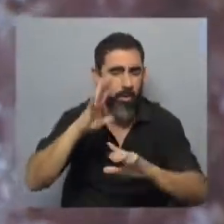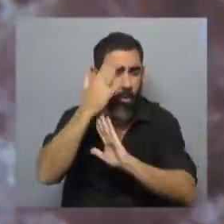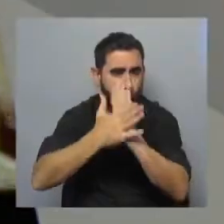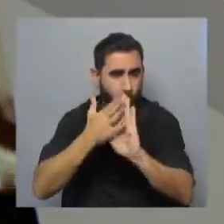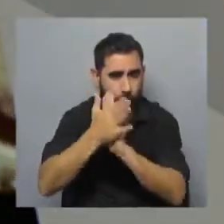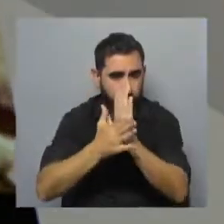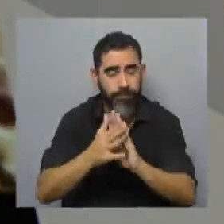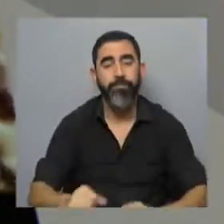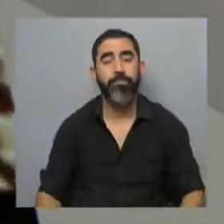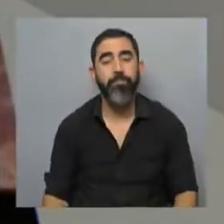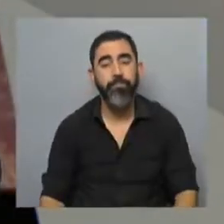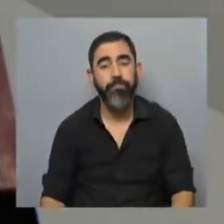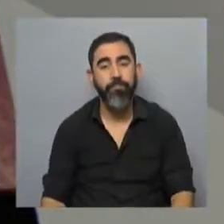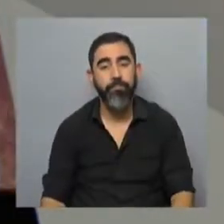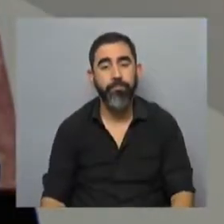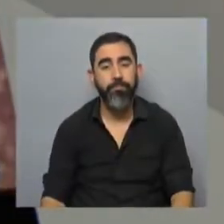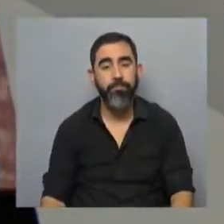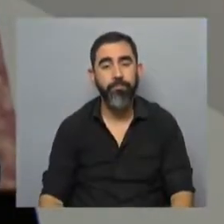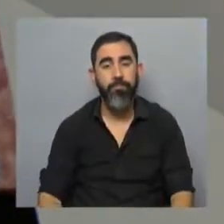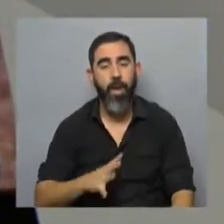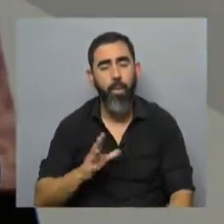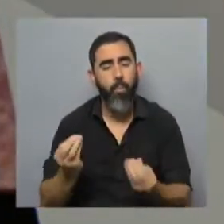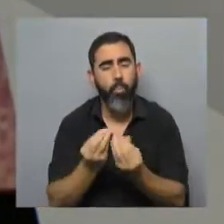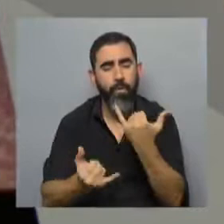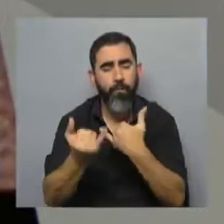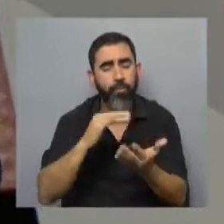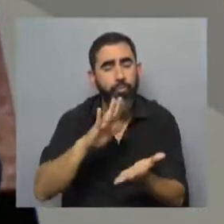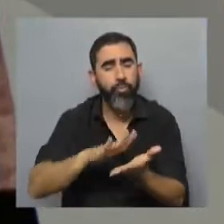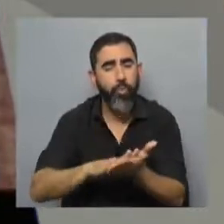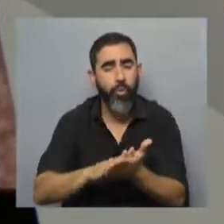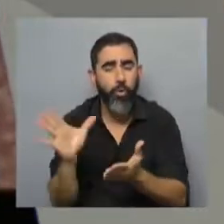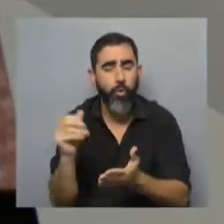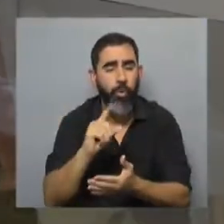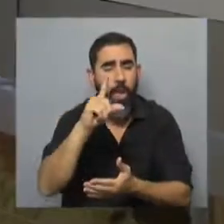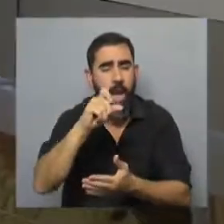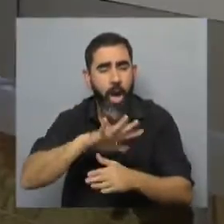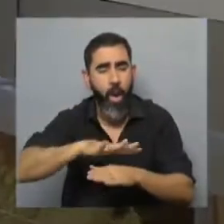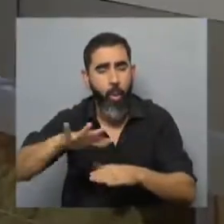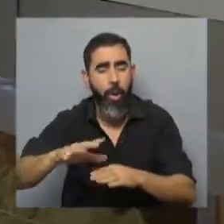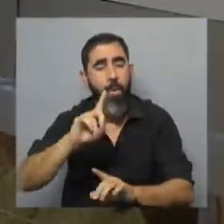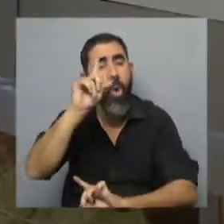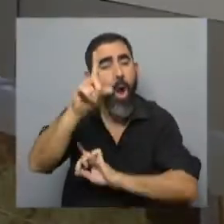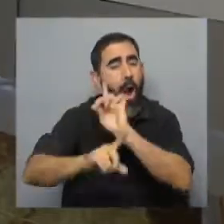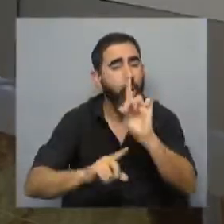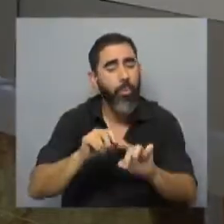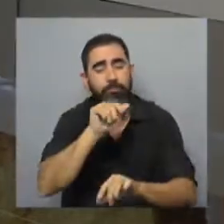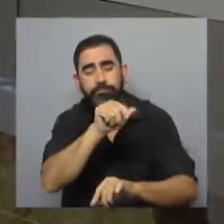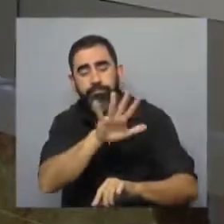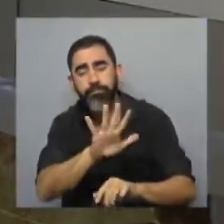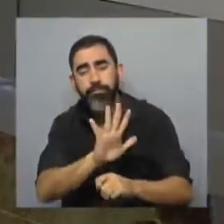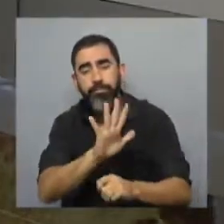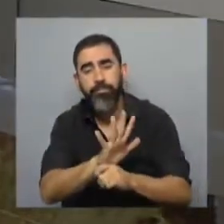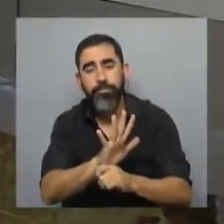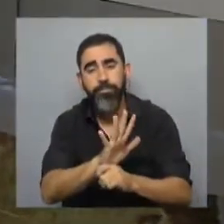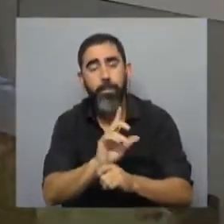territorio. Ustedes manejan mucha información sobre prácticamente todas las aguas superficiales, pero hay algunas que son señaladas porque son,